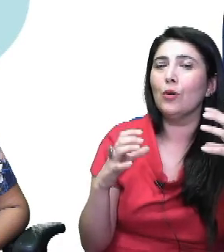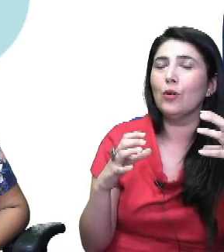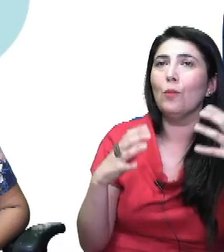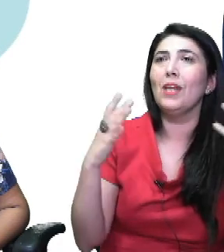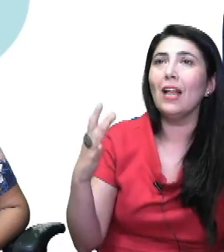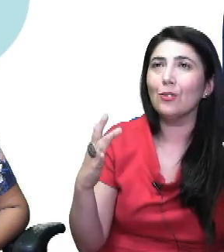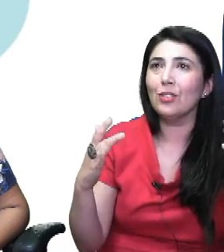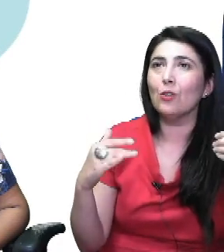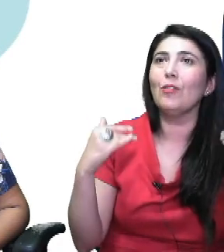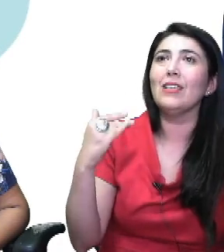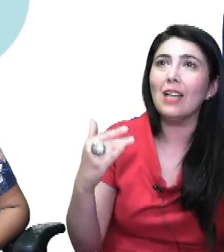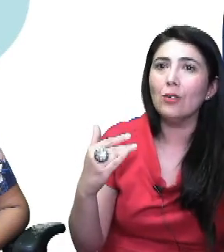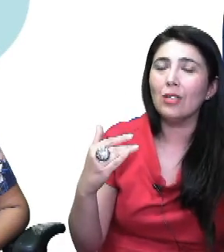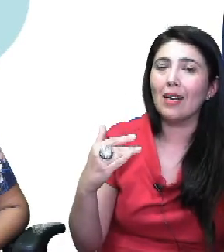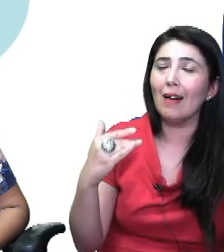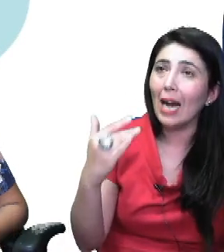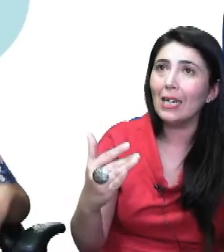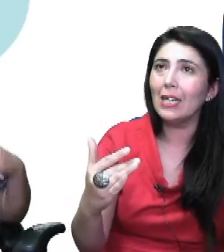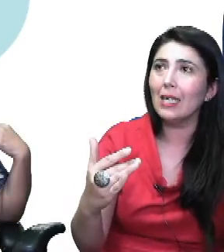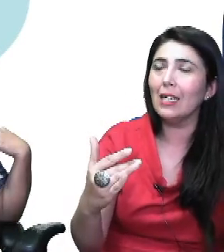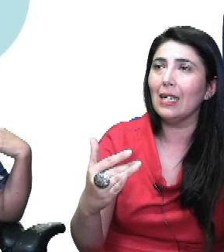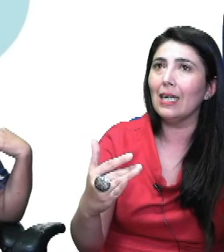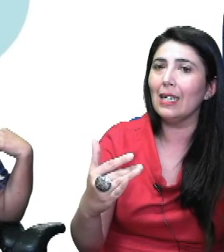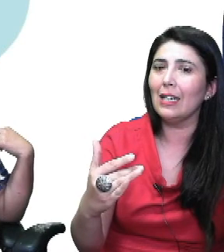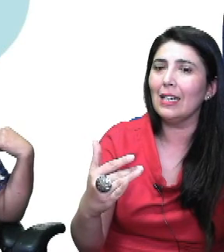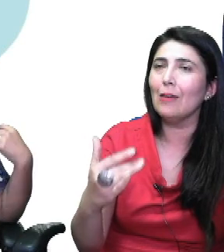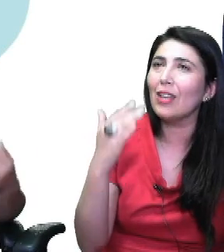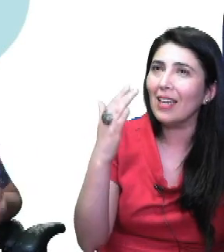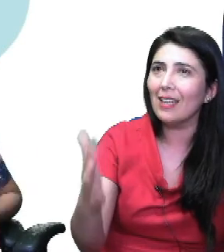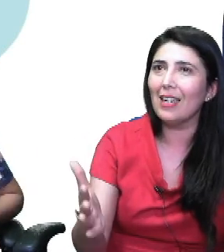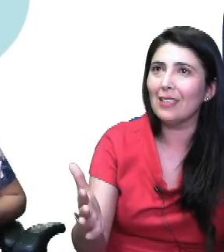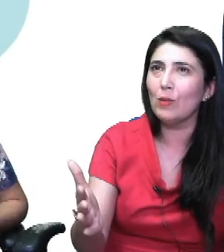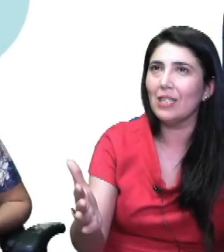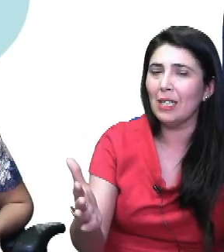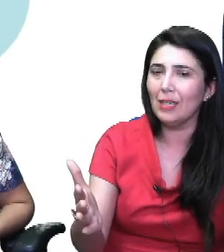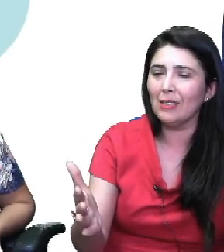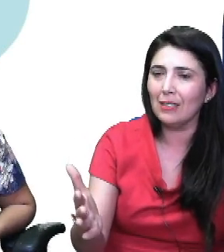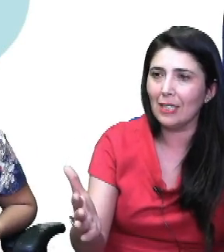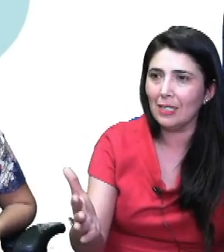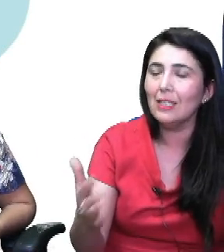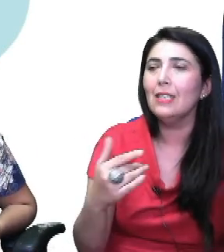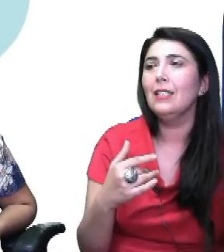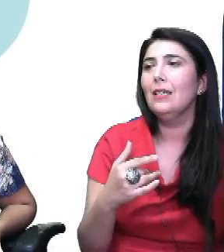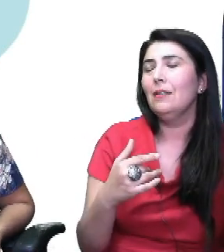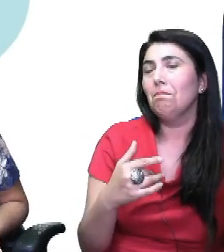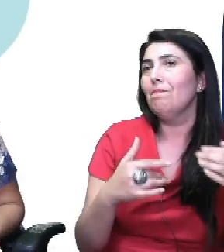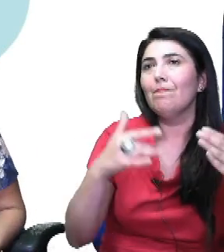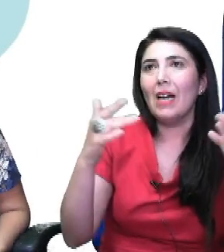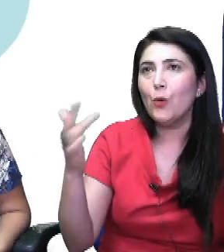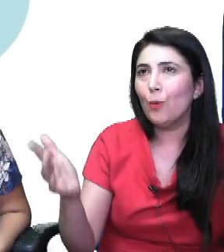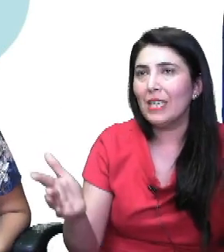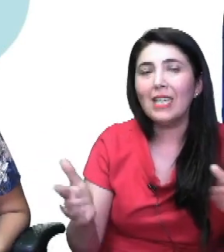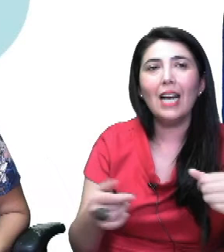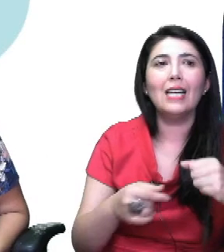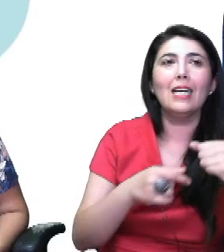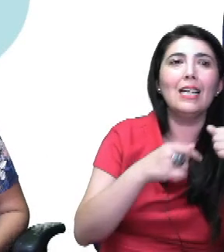sentimos combinados, ¿cierto? Movilizados a trabajar en el abordaje de la salud mental en la emergencia y desastre.